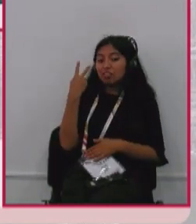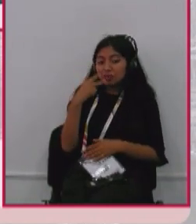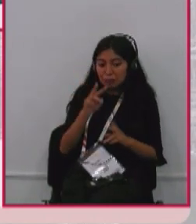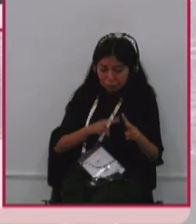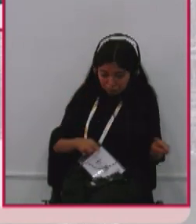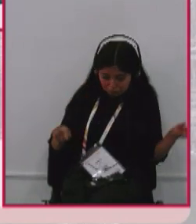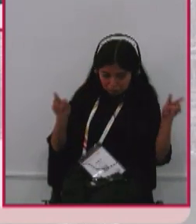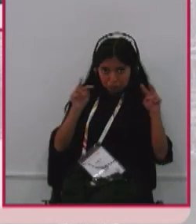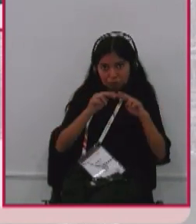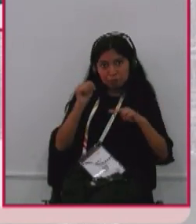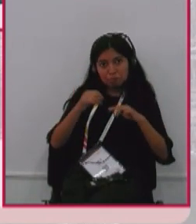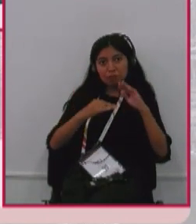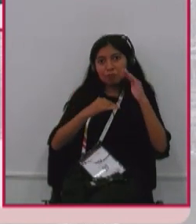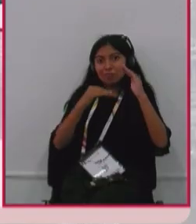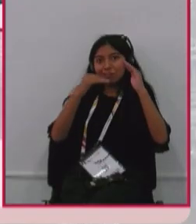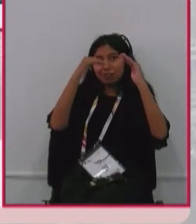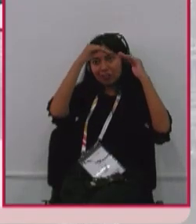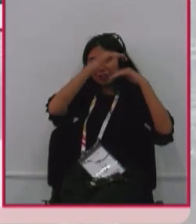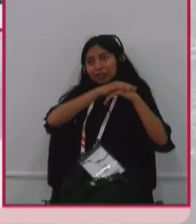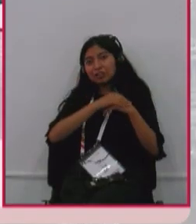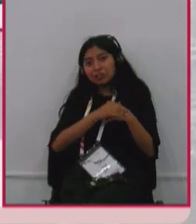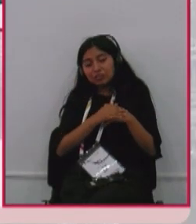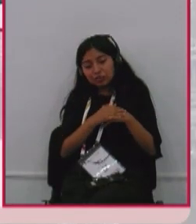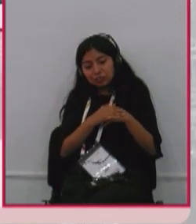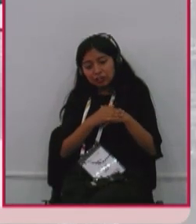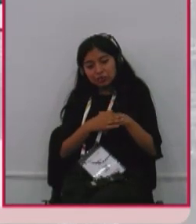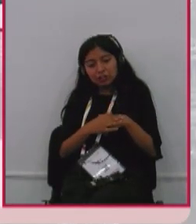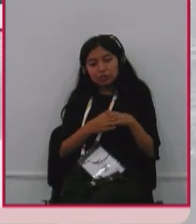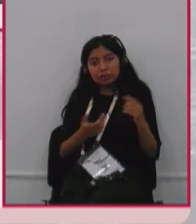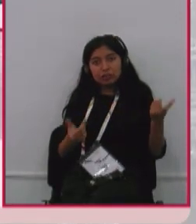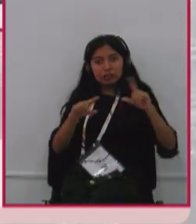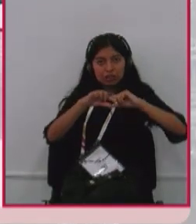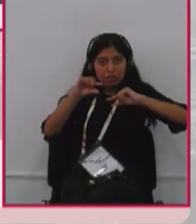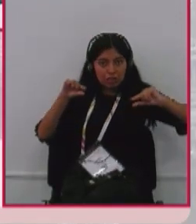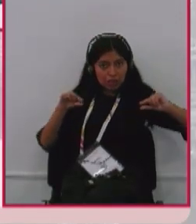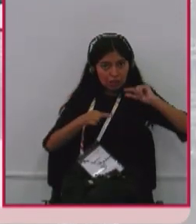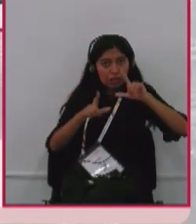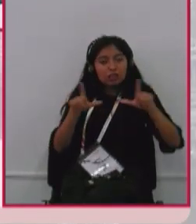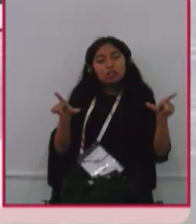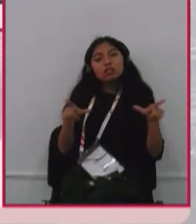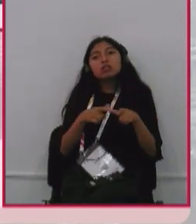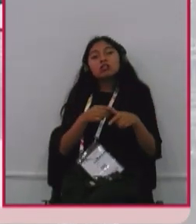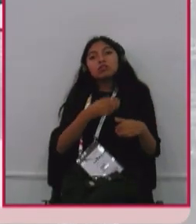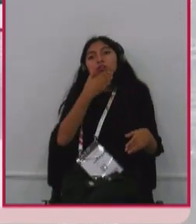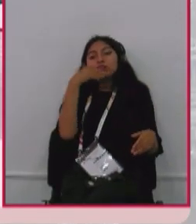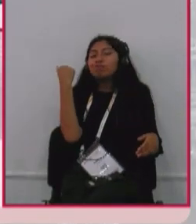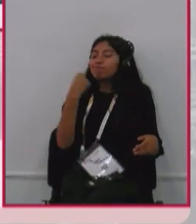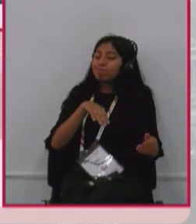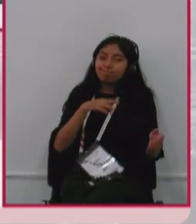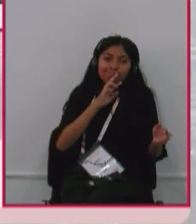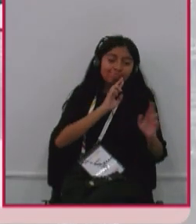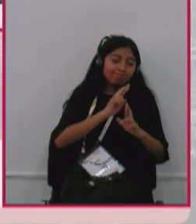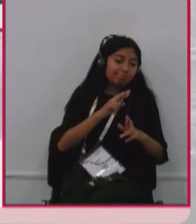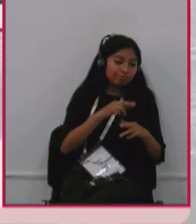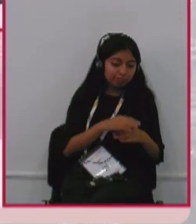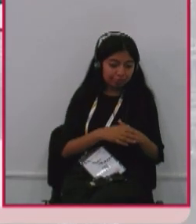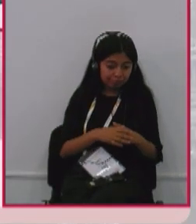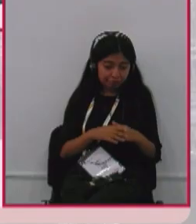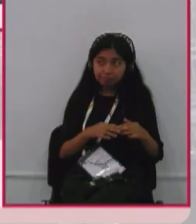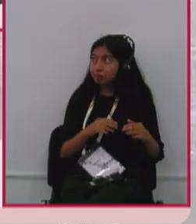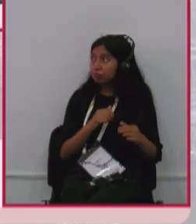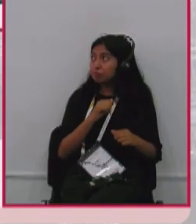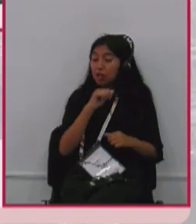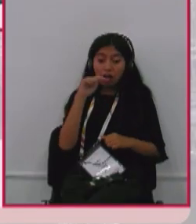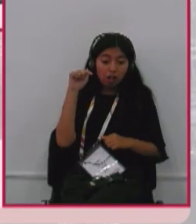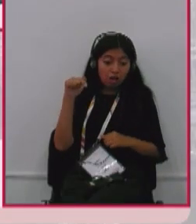validamos entonces el escalamiento, y en este caso solamente desde el laboratorio, con mejores resultados incluso a nivel industrial. Y aquí, bueno, algunas otras